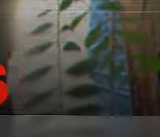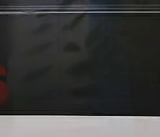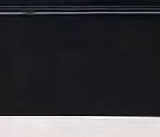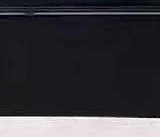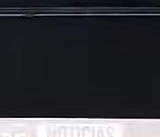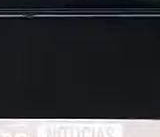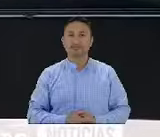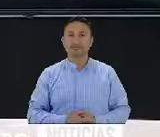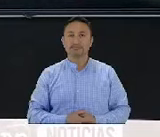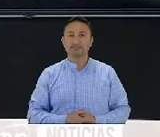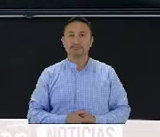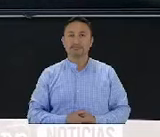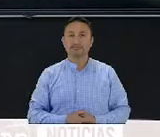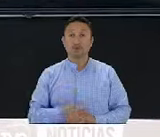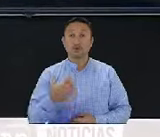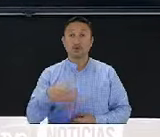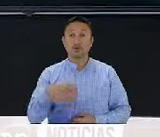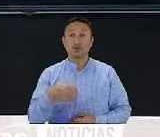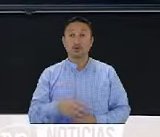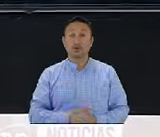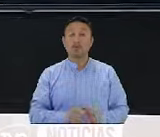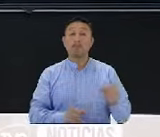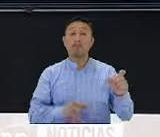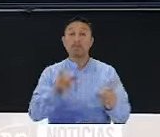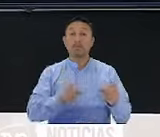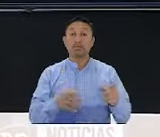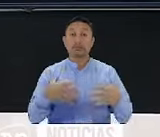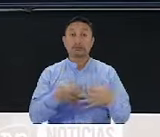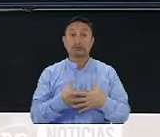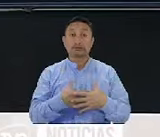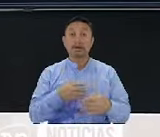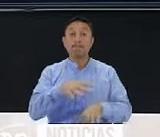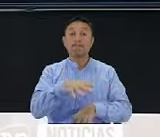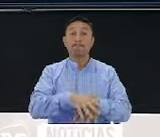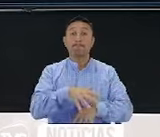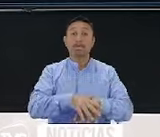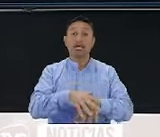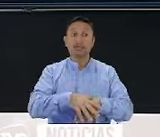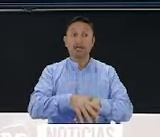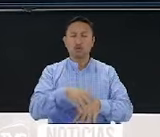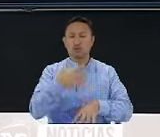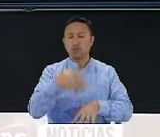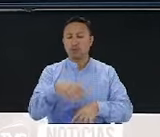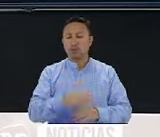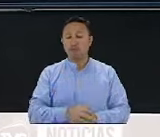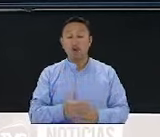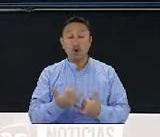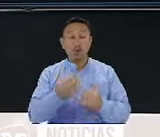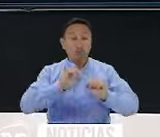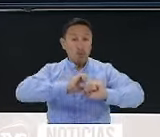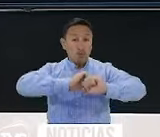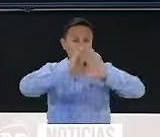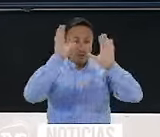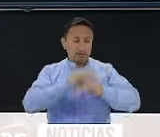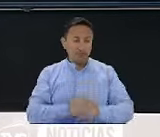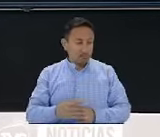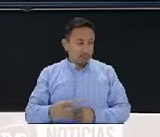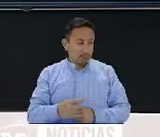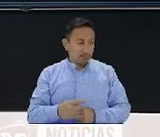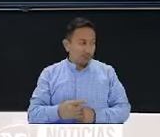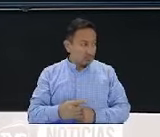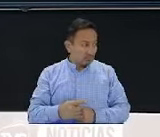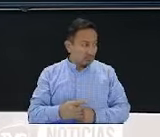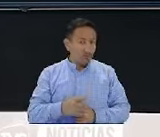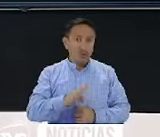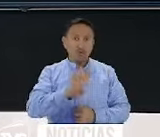El horror envuelve a los habitantes del cantón Machala, en la provincia del Oro. Esta mañana se encontraron cuatro personas decapitadas